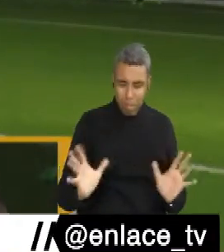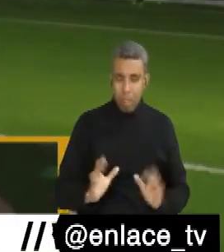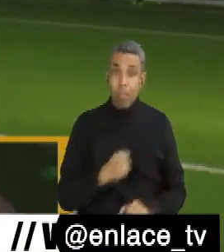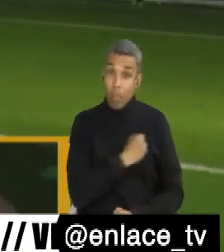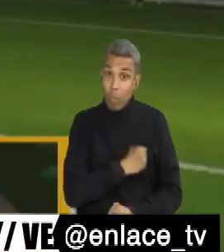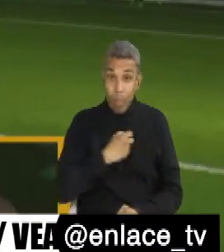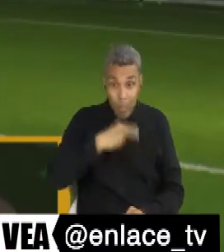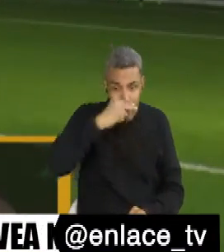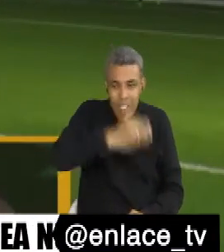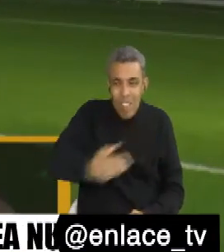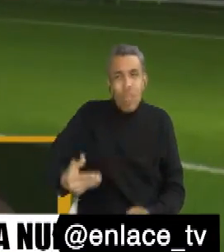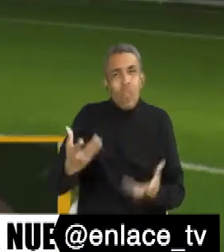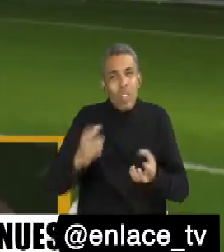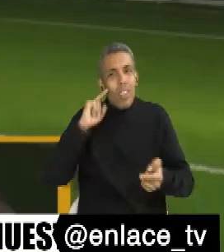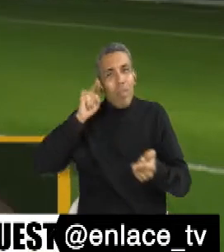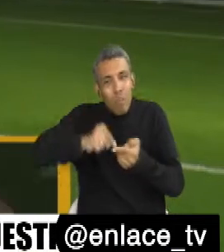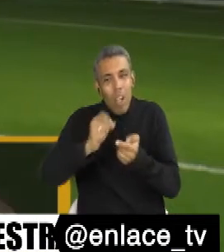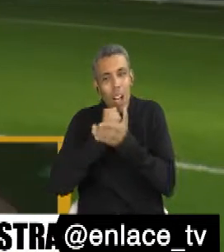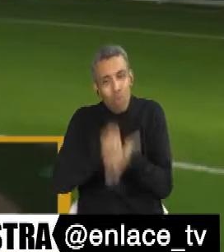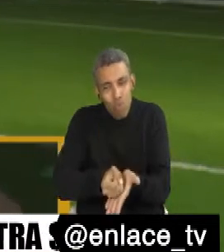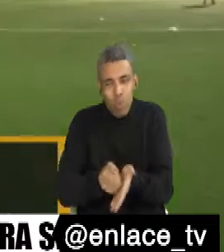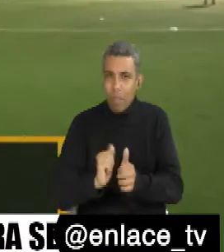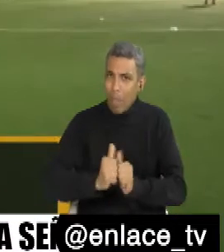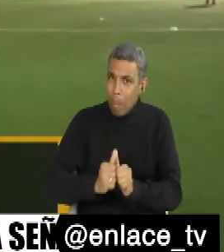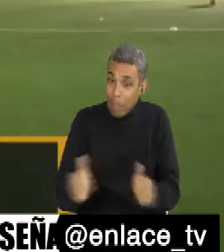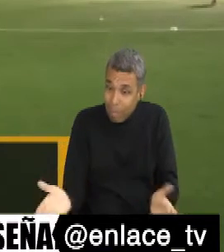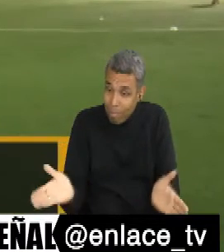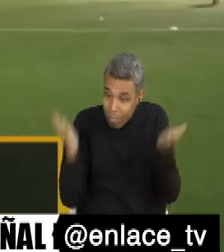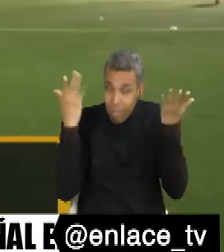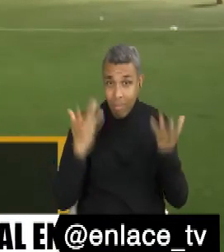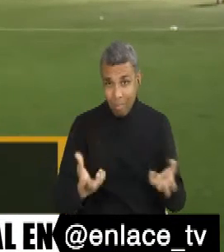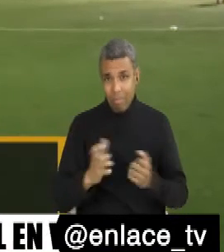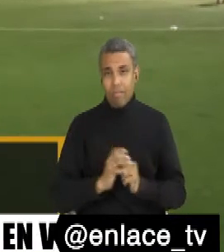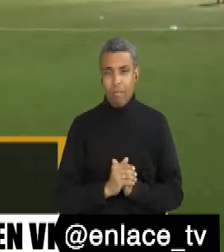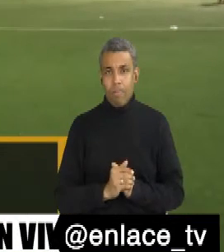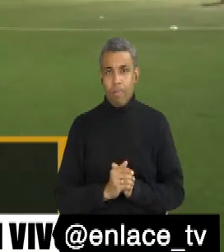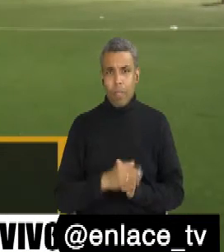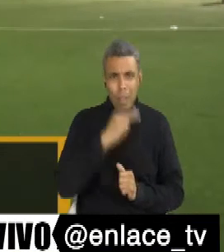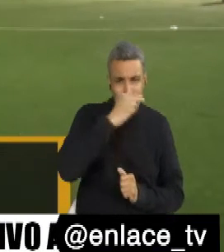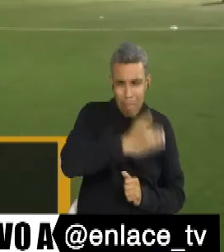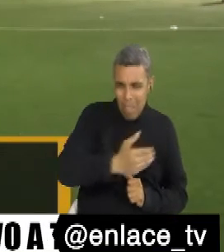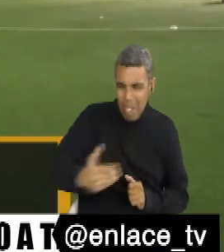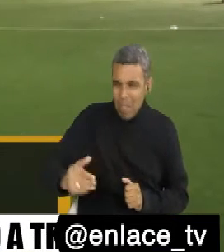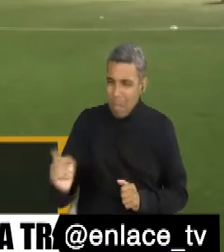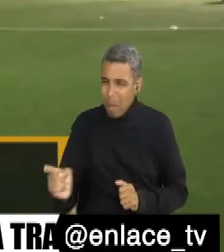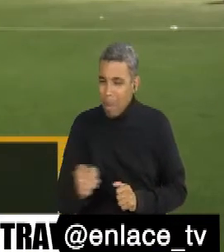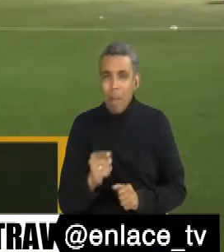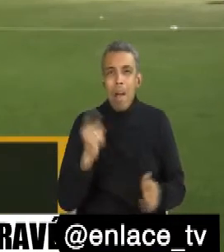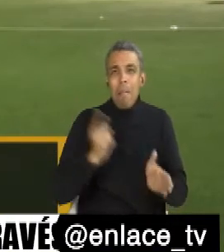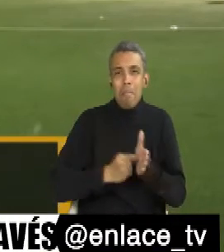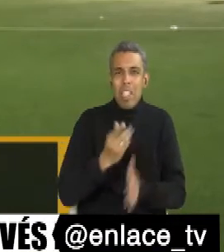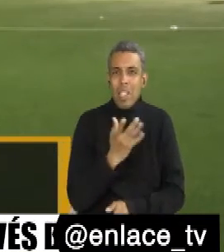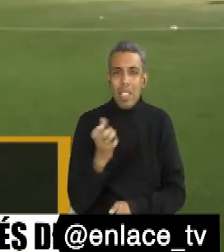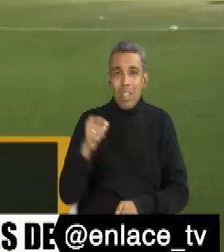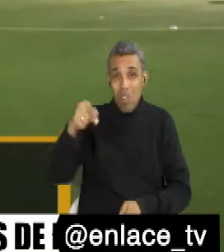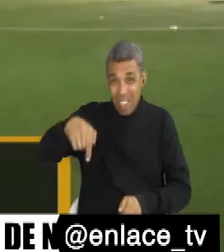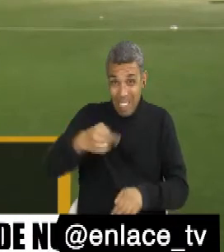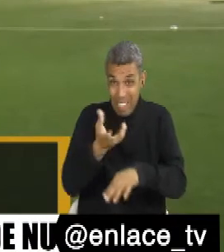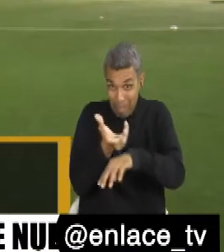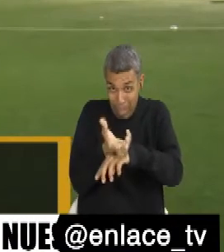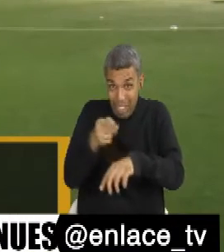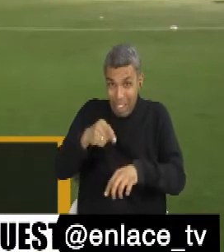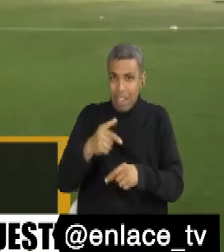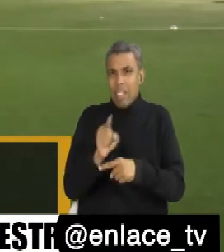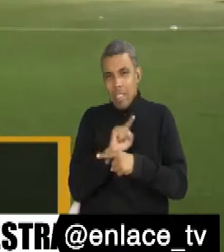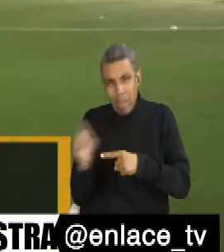estamos forzando el futuro de ellos a través del deporte del fútbol. Más de 1.500 menores de edad entrenan semanalmente en ese escenario